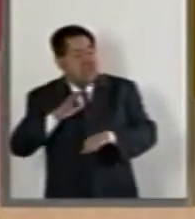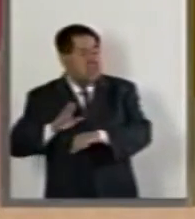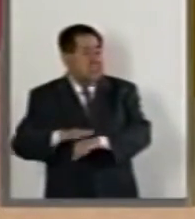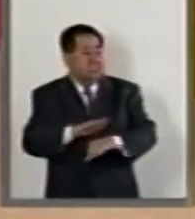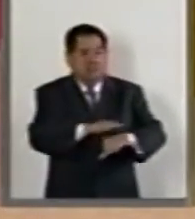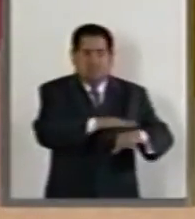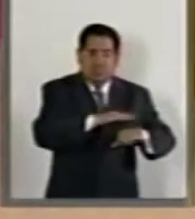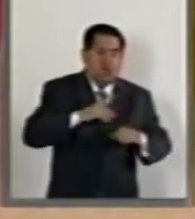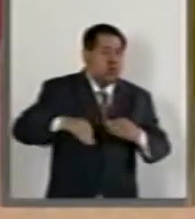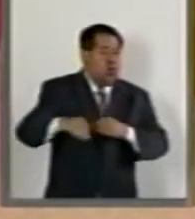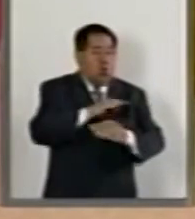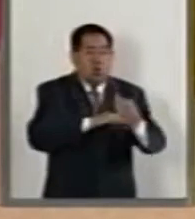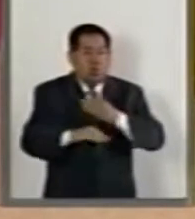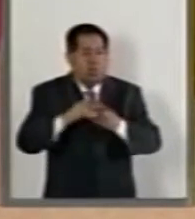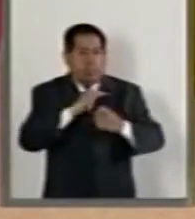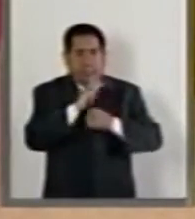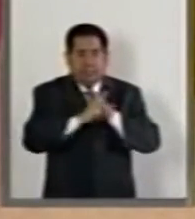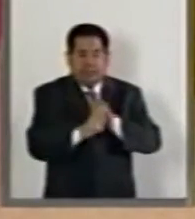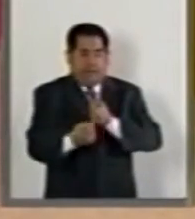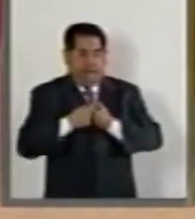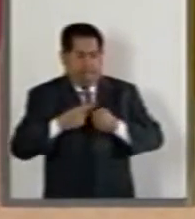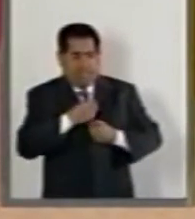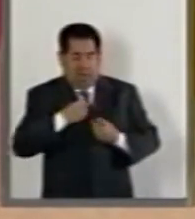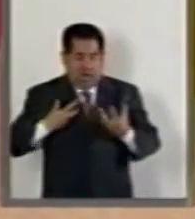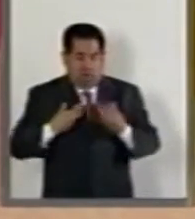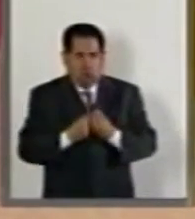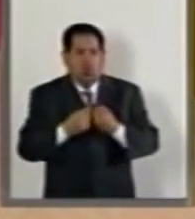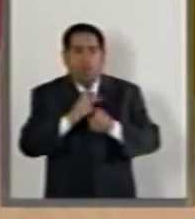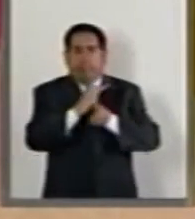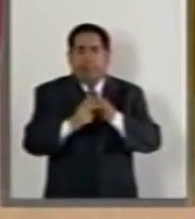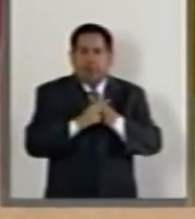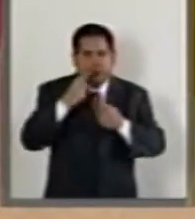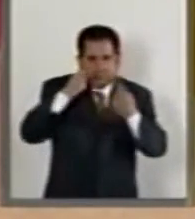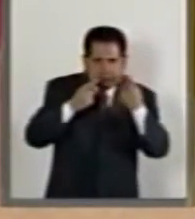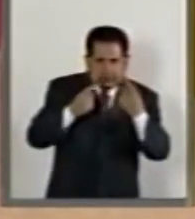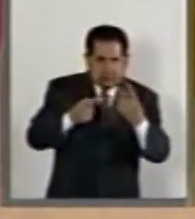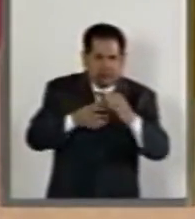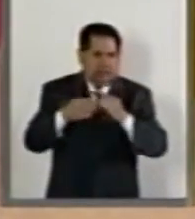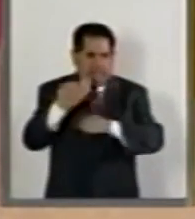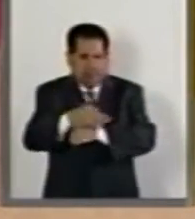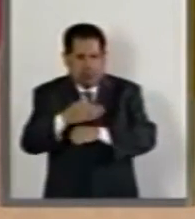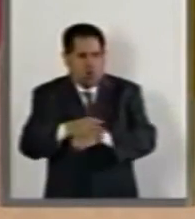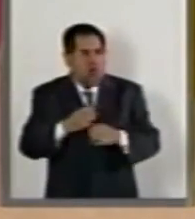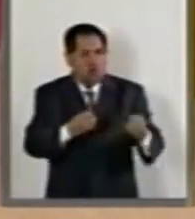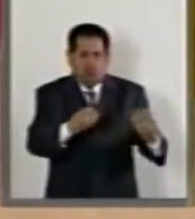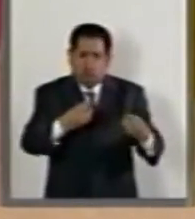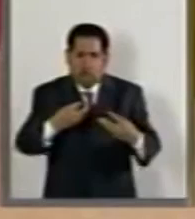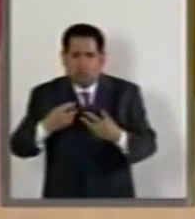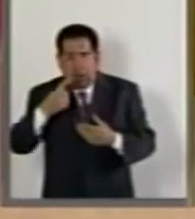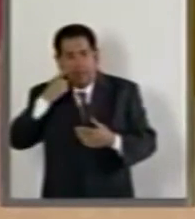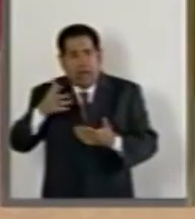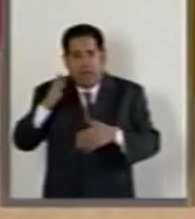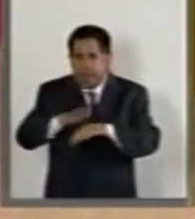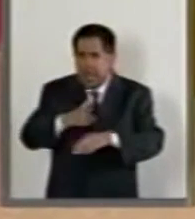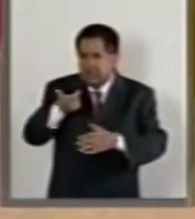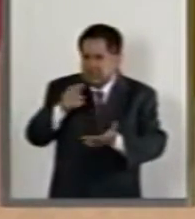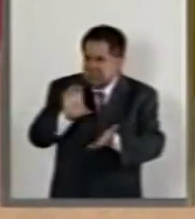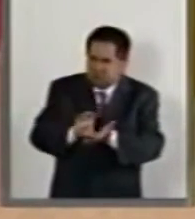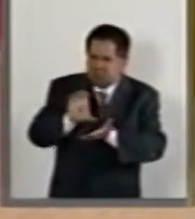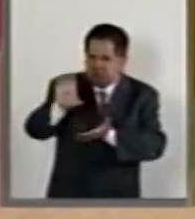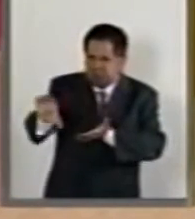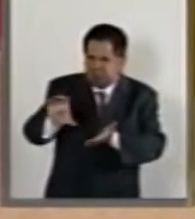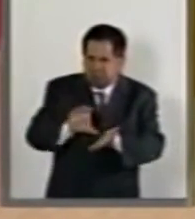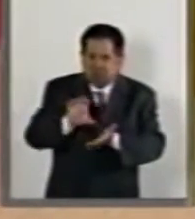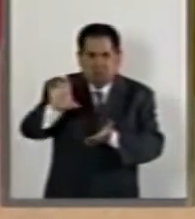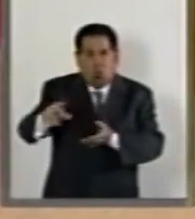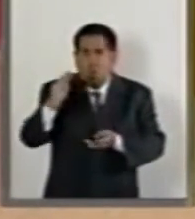los países miembros, a los países observadores y también a posibles donantes para que haya aportes financieros